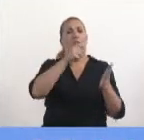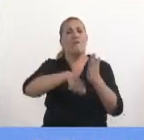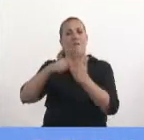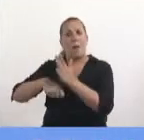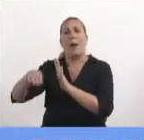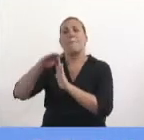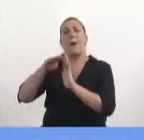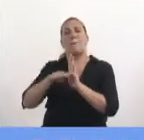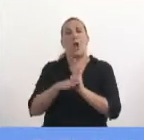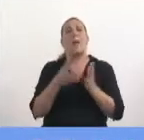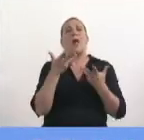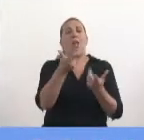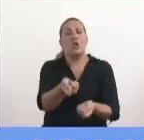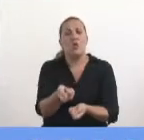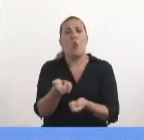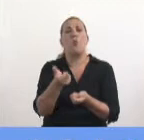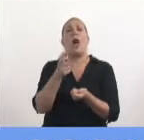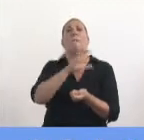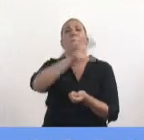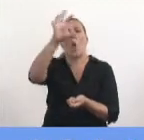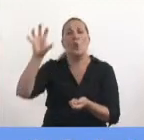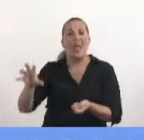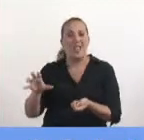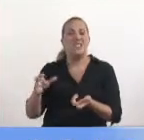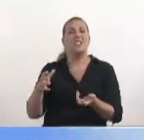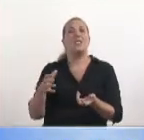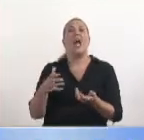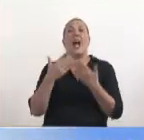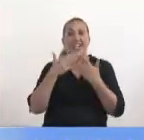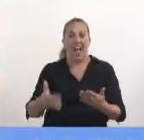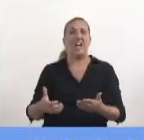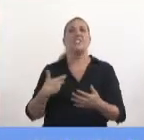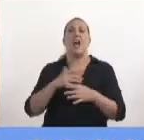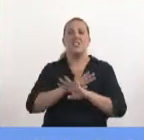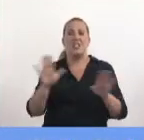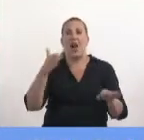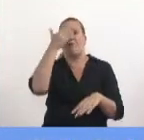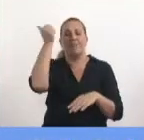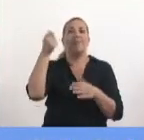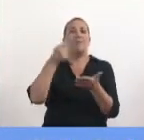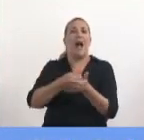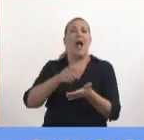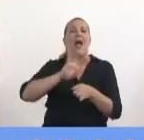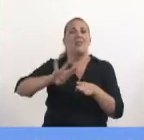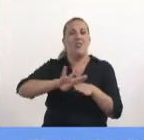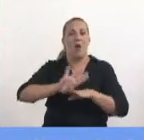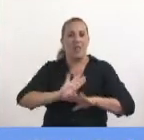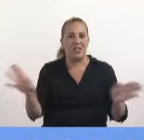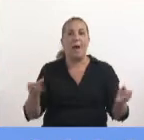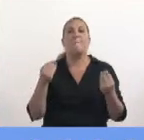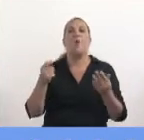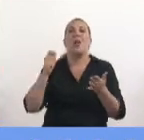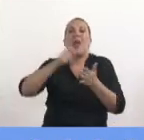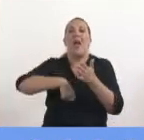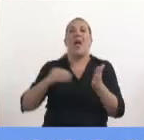programa de asistencia financiera a las provincias que nos desendeudó. ¿Por qué? Porque sacó la cláusula del SER. La